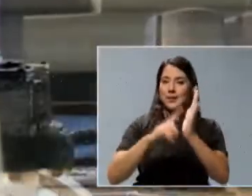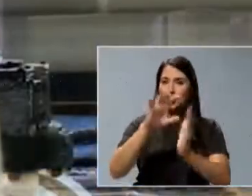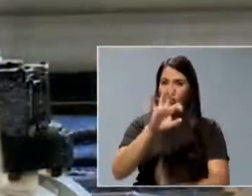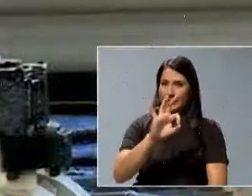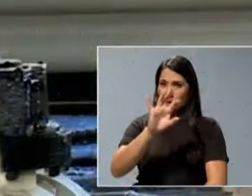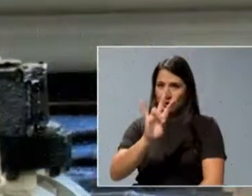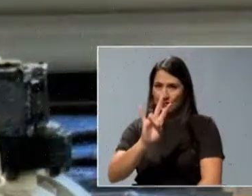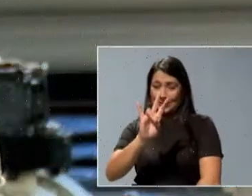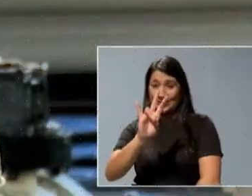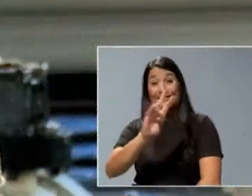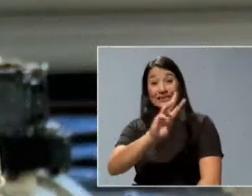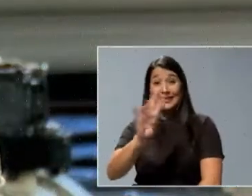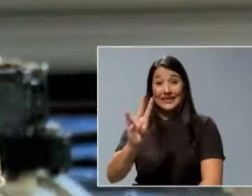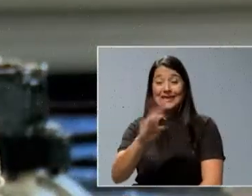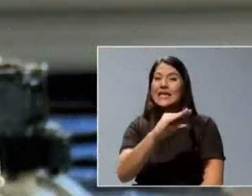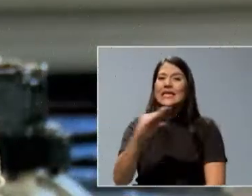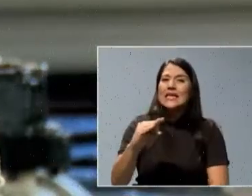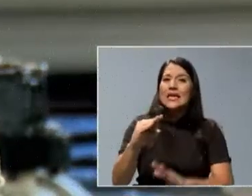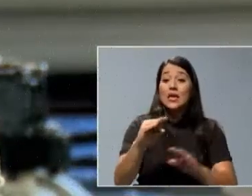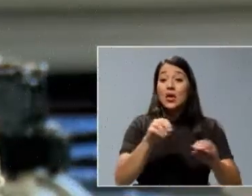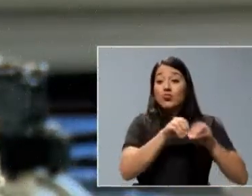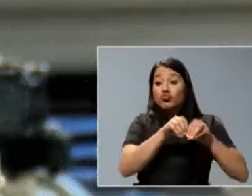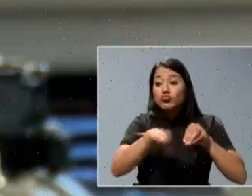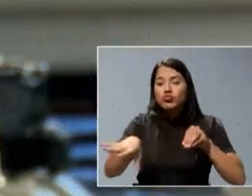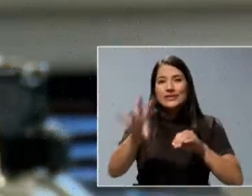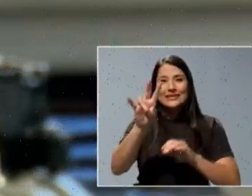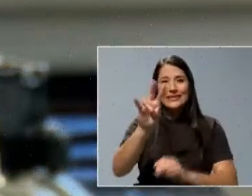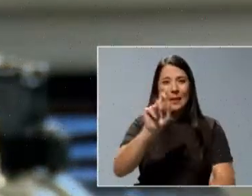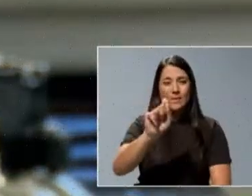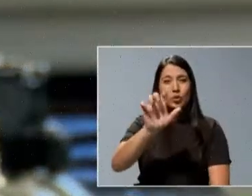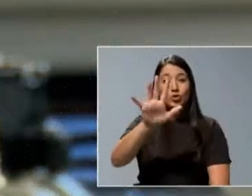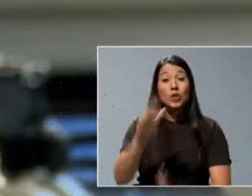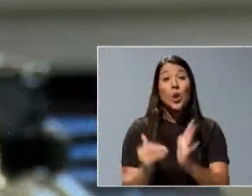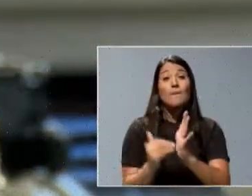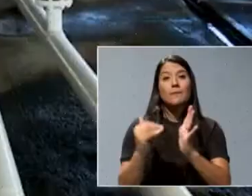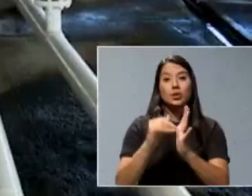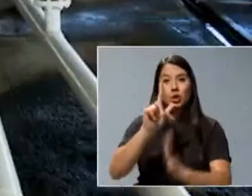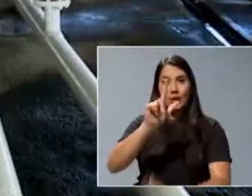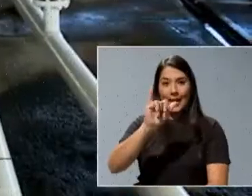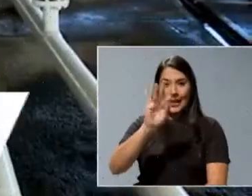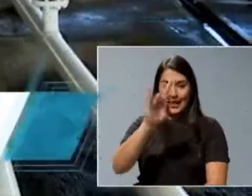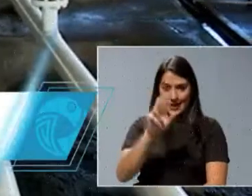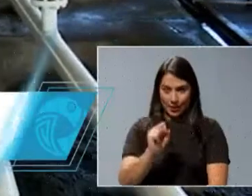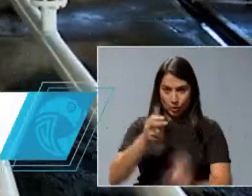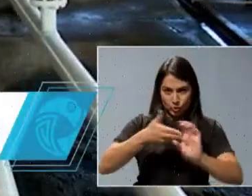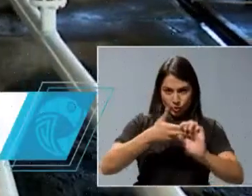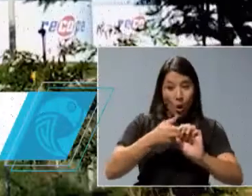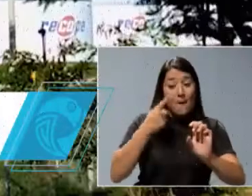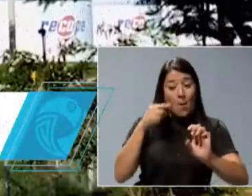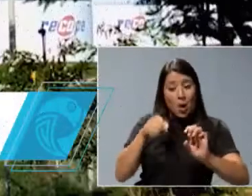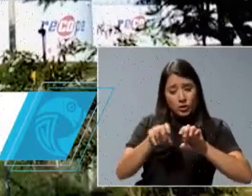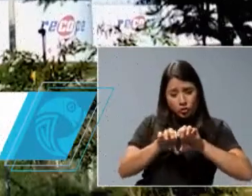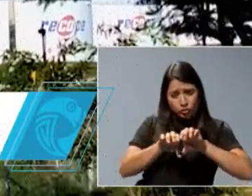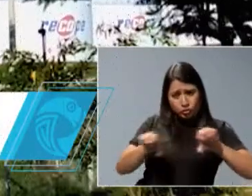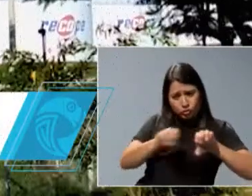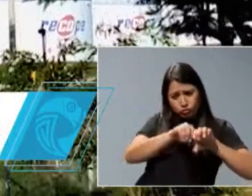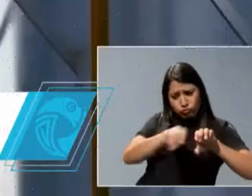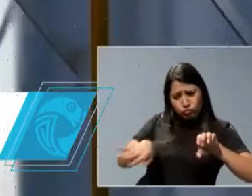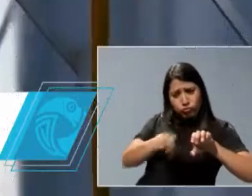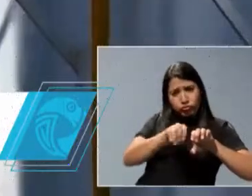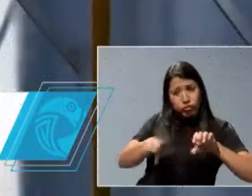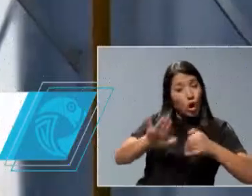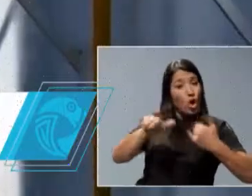1967 y mueve cada día 7.5 millones de litros de combustible. Por estos delgados tubos se trasiega todo el